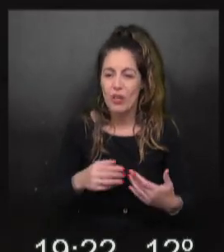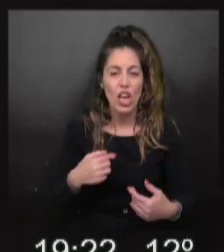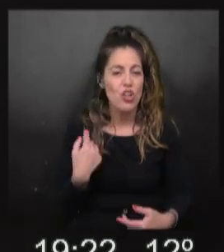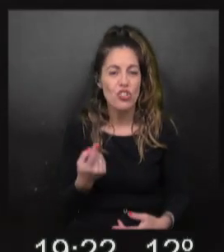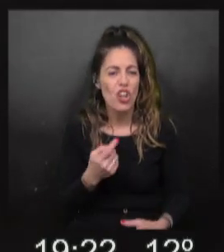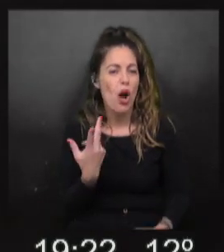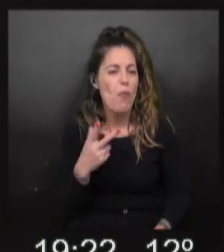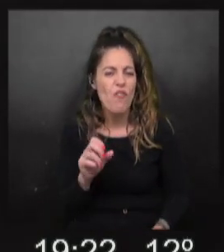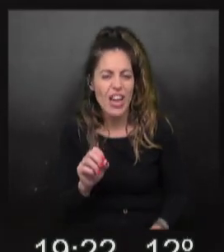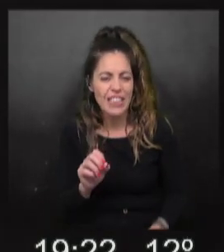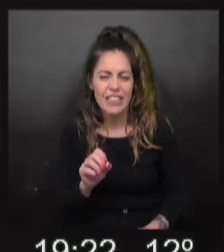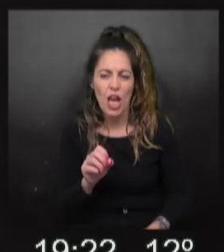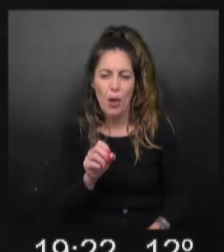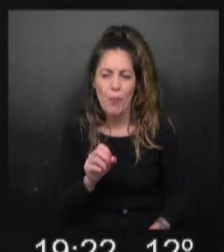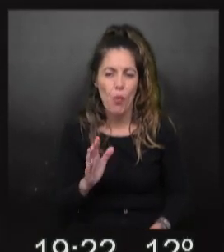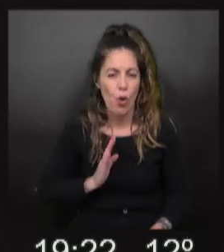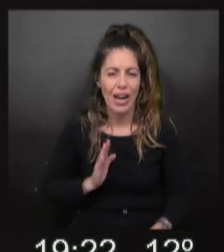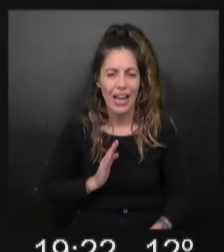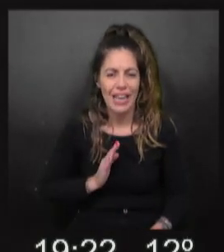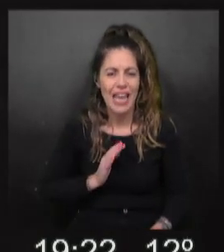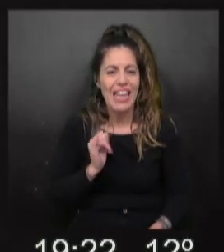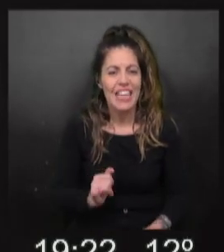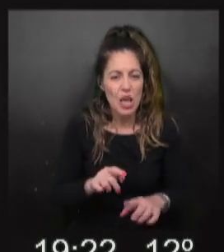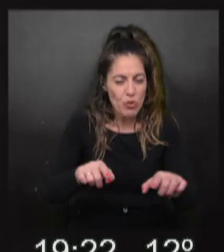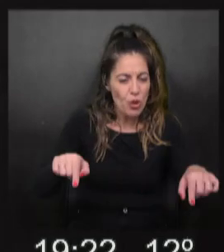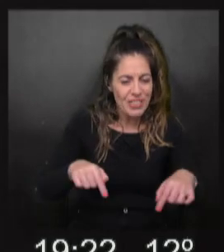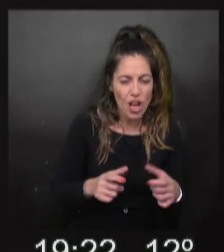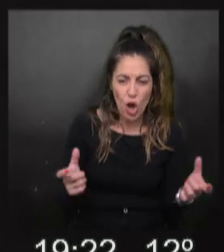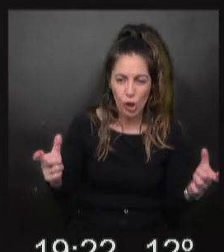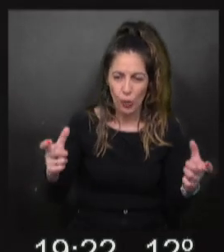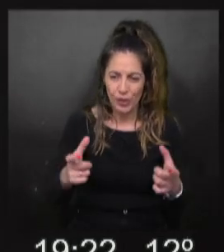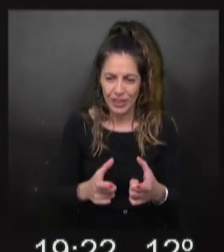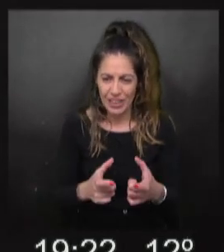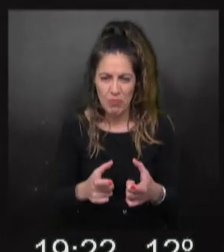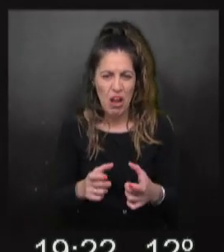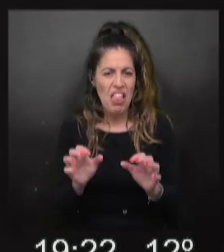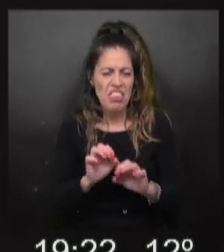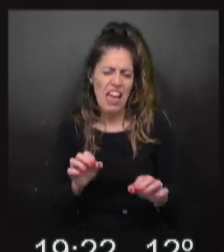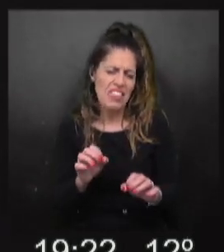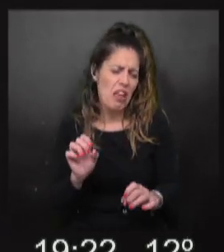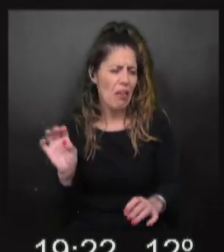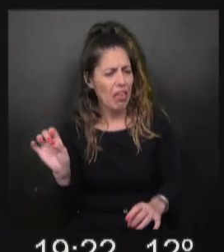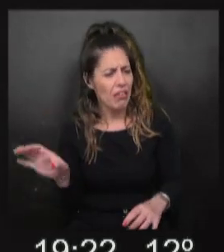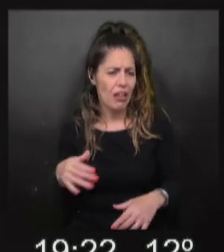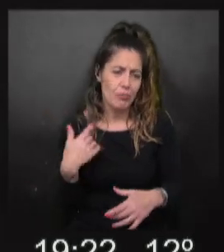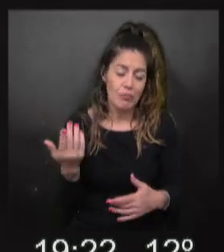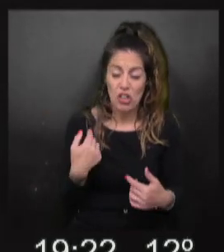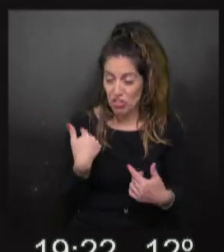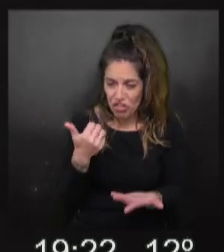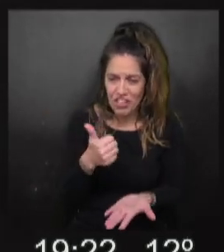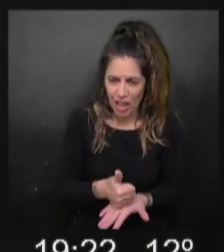como 20 teníamos una piecita nos reuníamos nadie nos daba pelota pero ahí